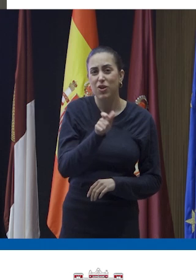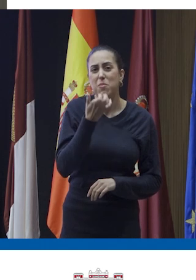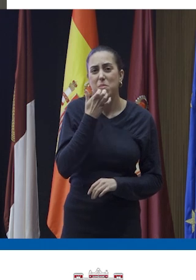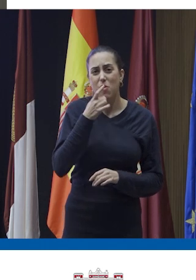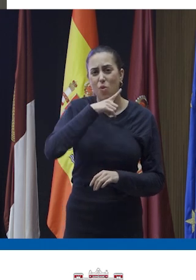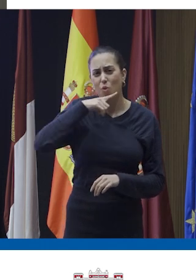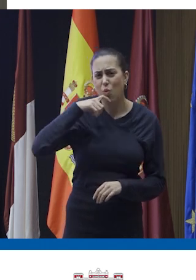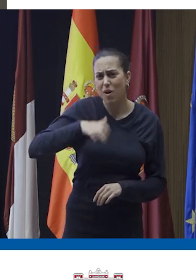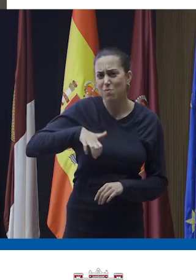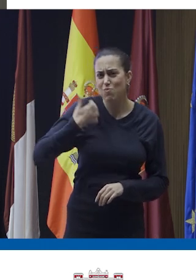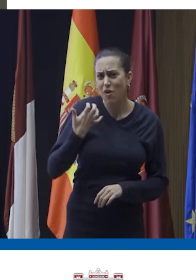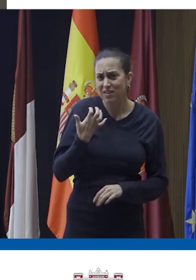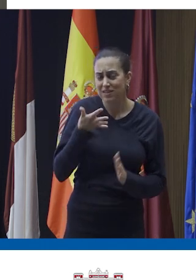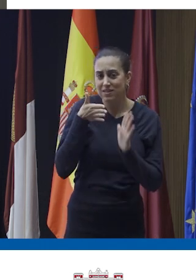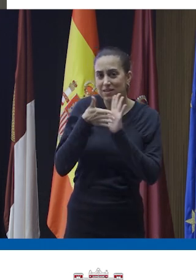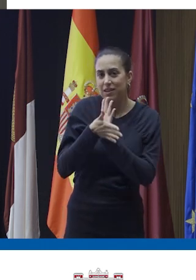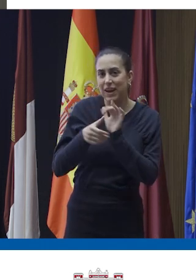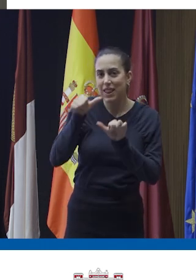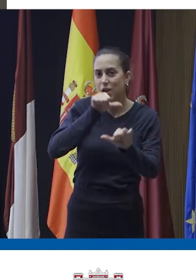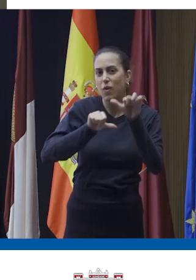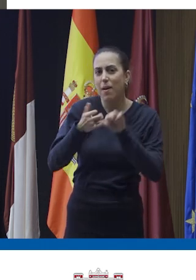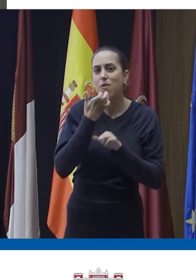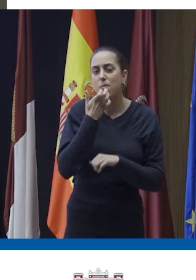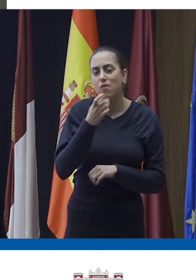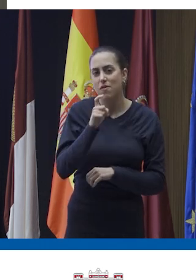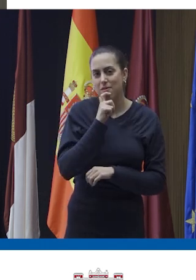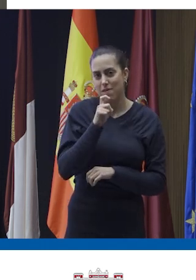duele la cirugía o es un caso un poquito más complejo,